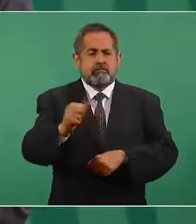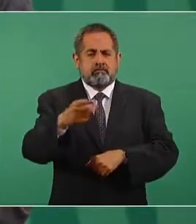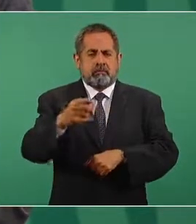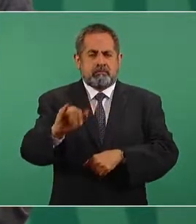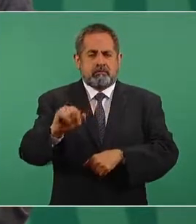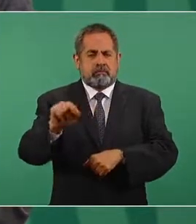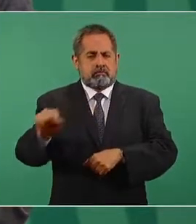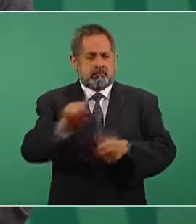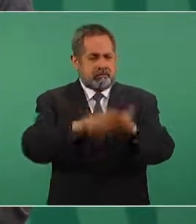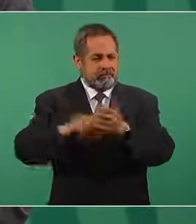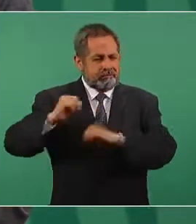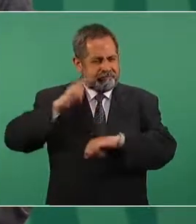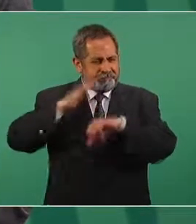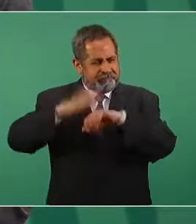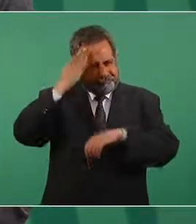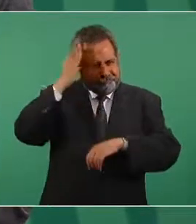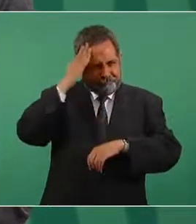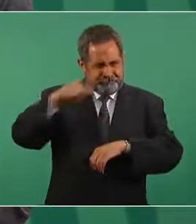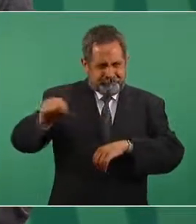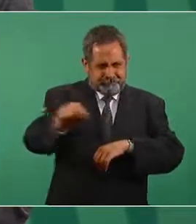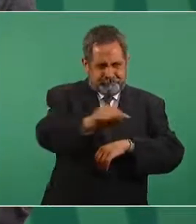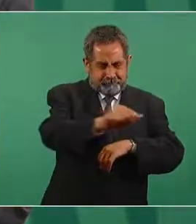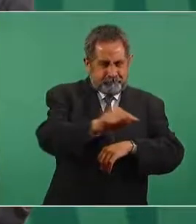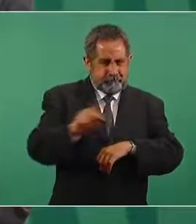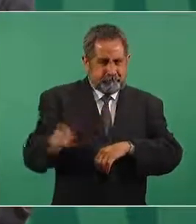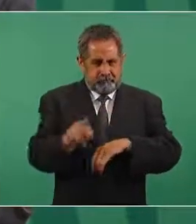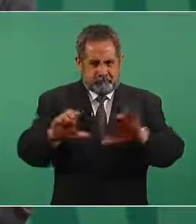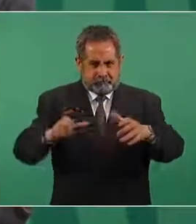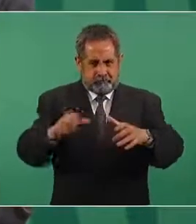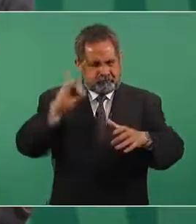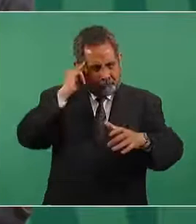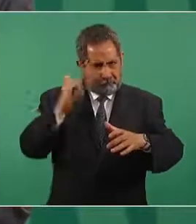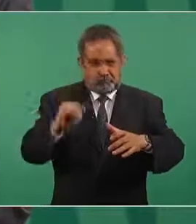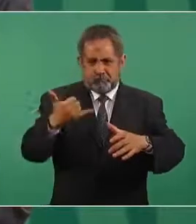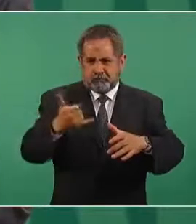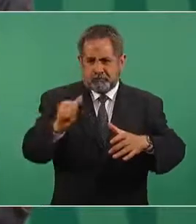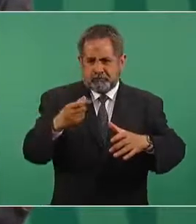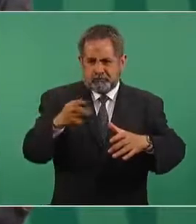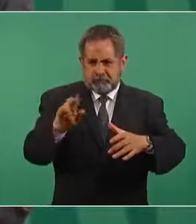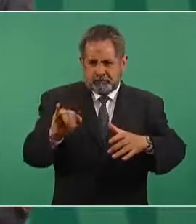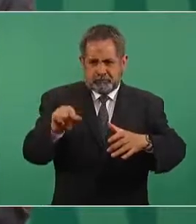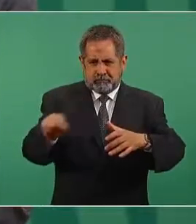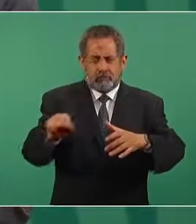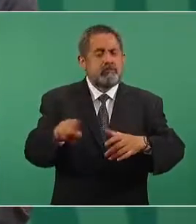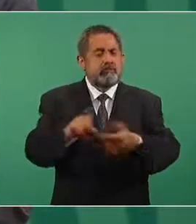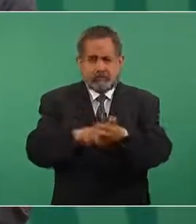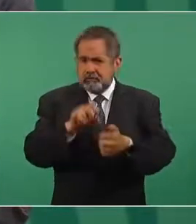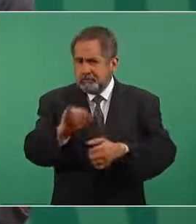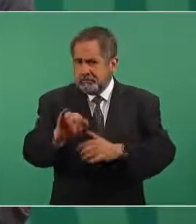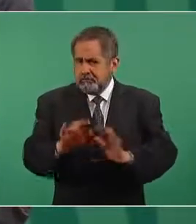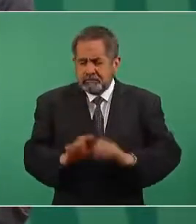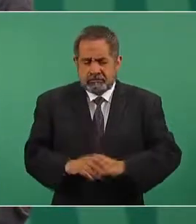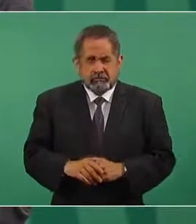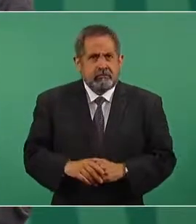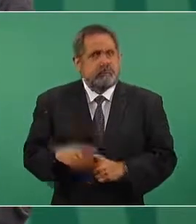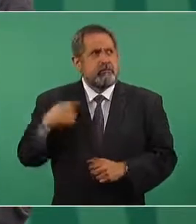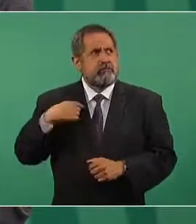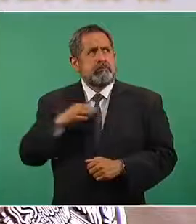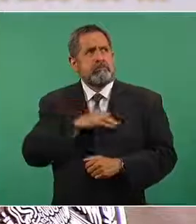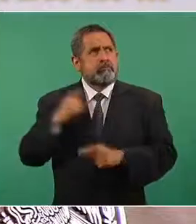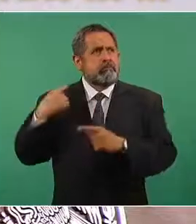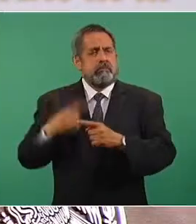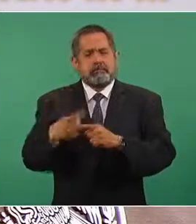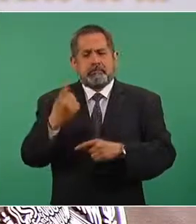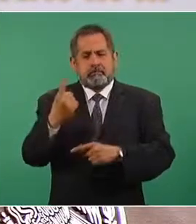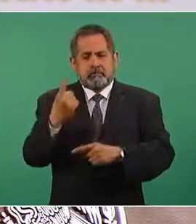las autoridades tradicionales de los pueblos. Estamos trabajando, ya llevamos pues como un